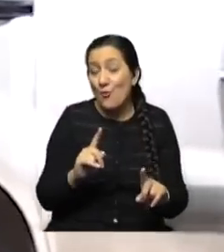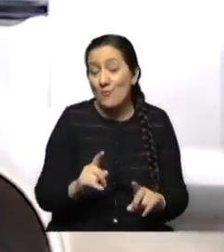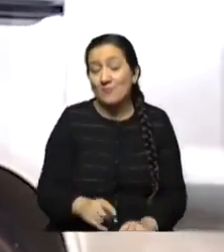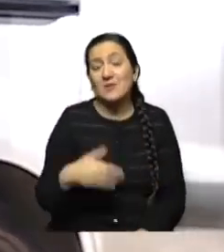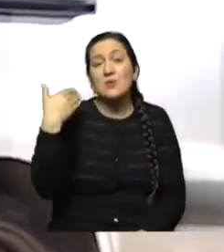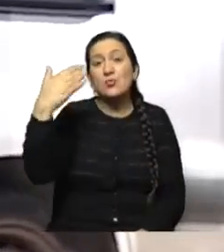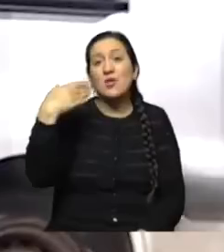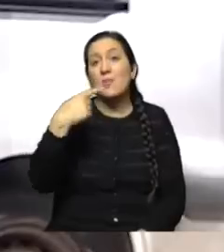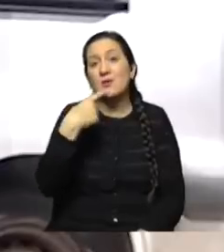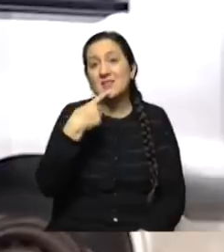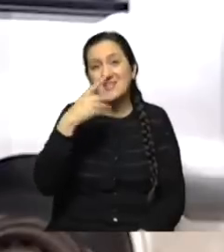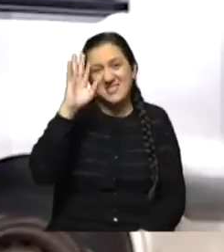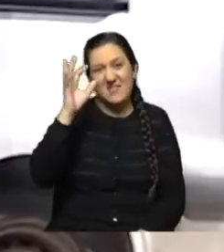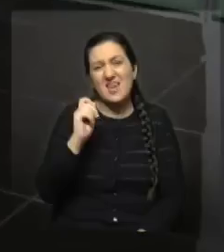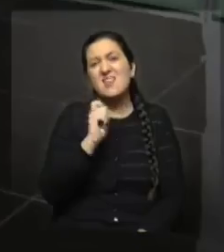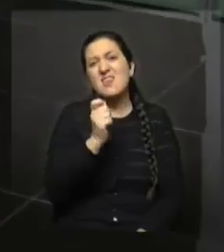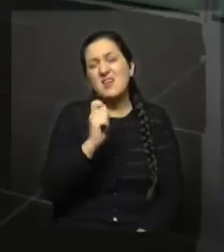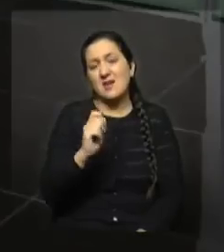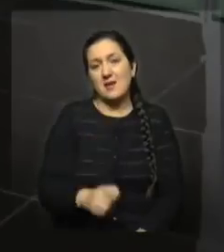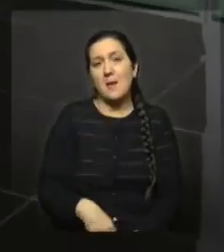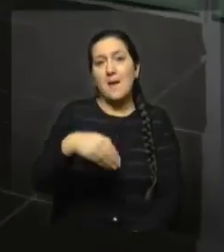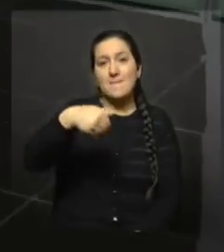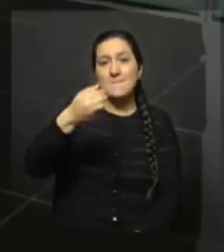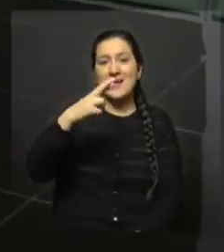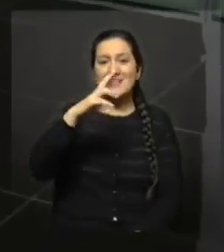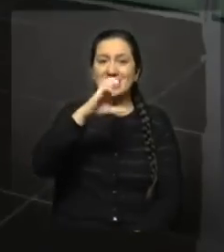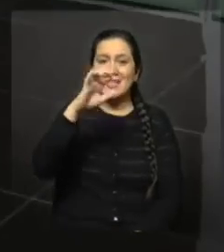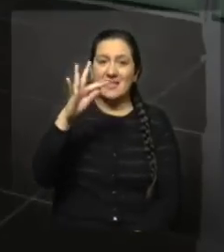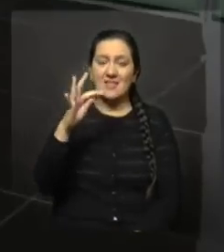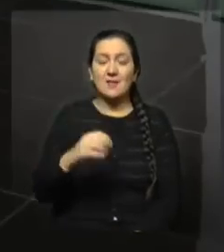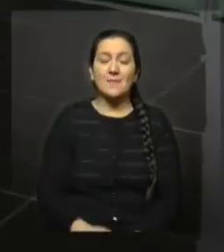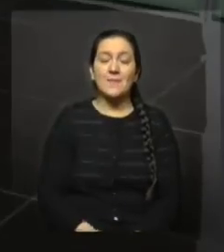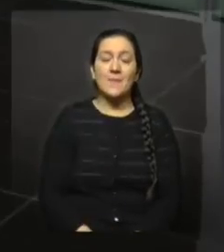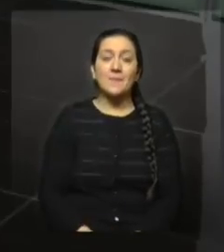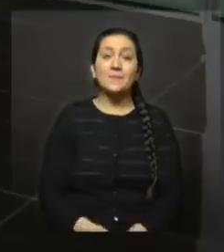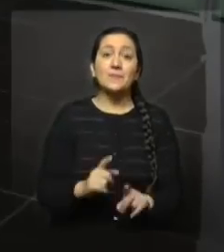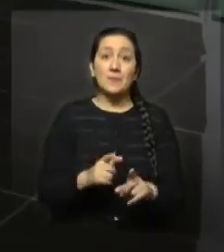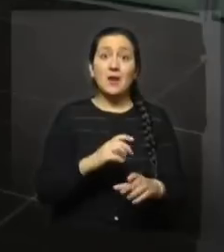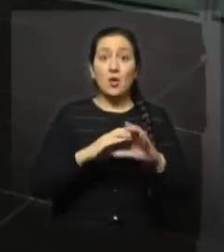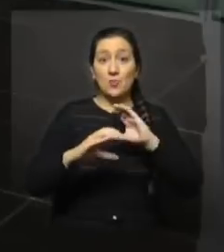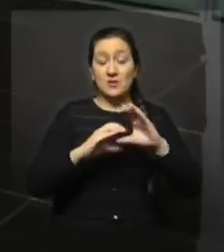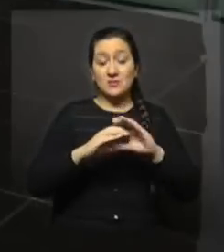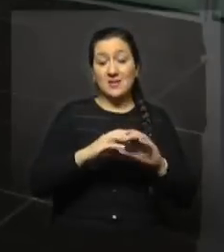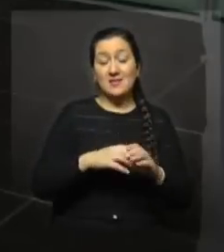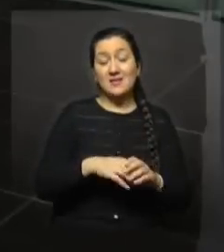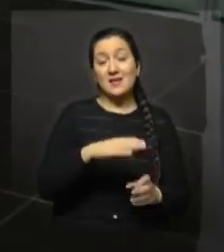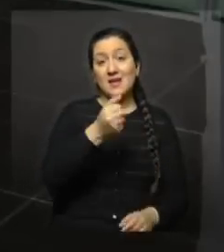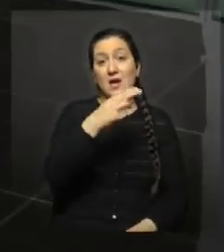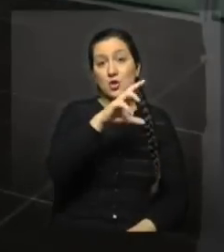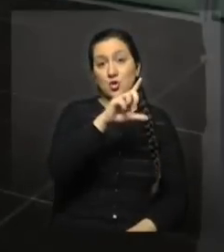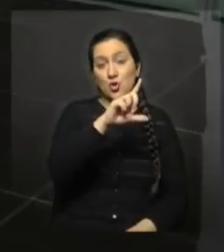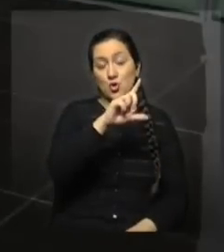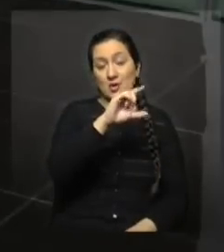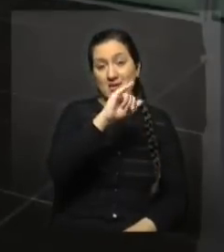políticas de quién estábamos hablando Y en este marco las comunicaciones entre h y Maciel tomaron mayor